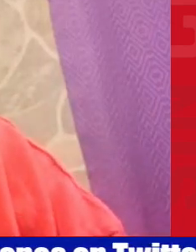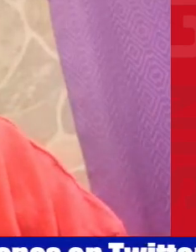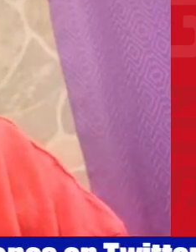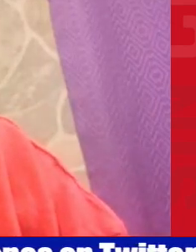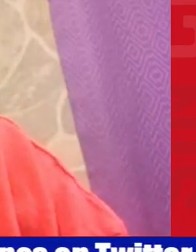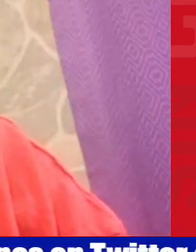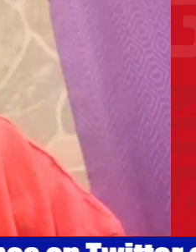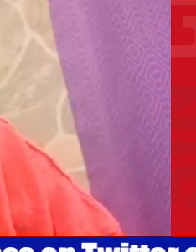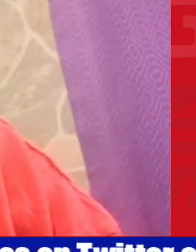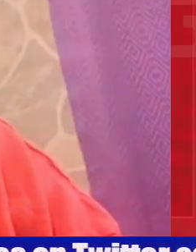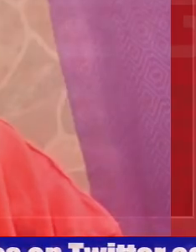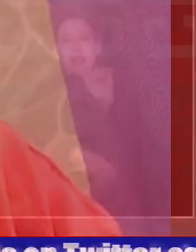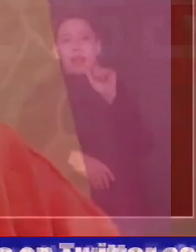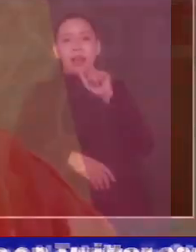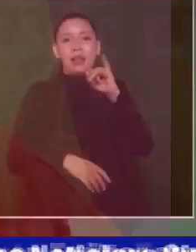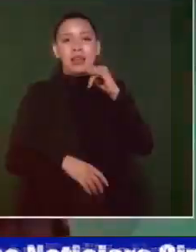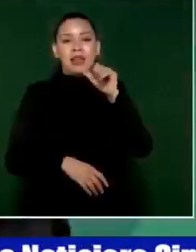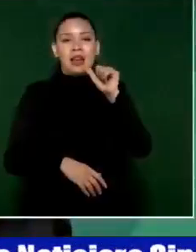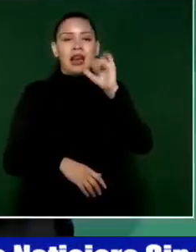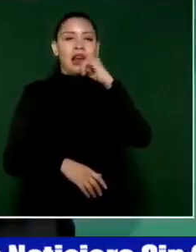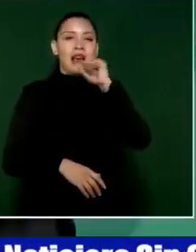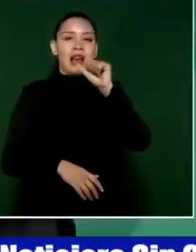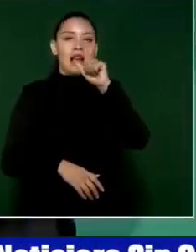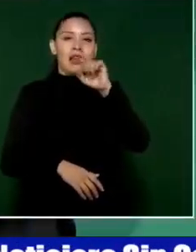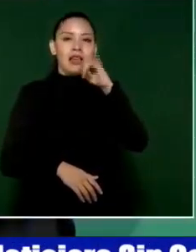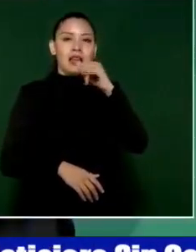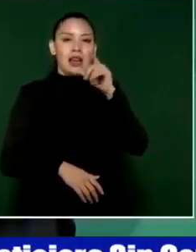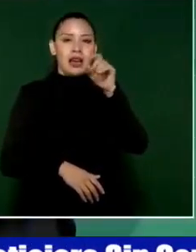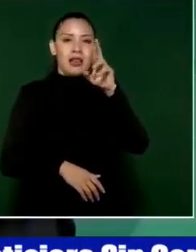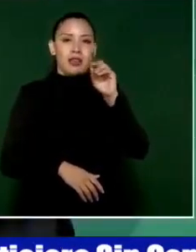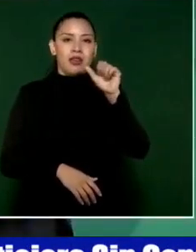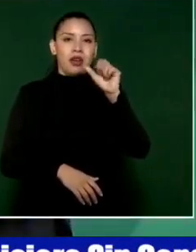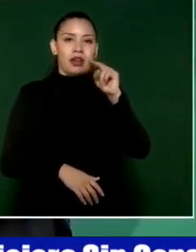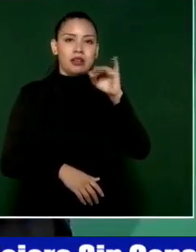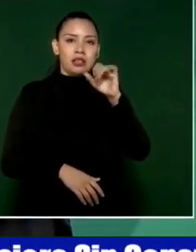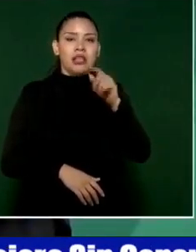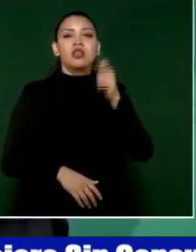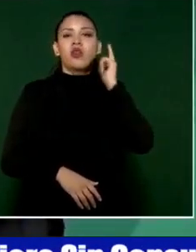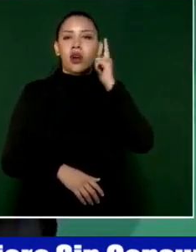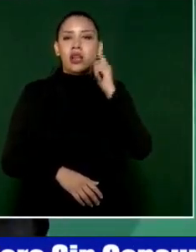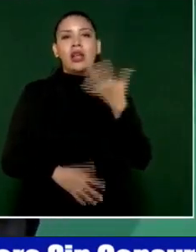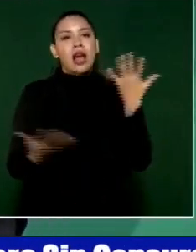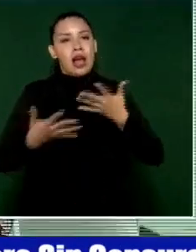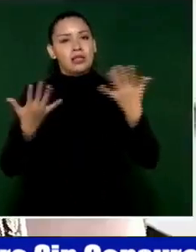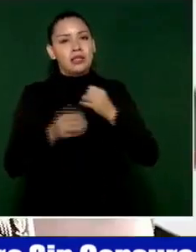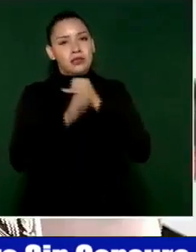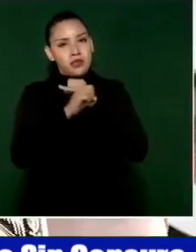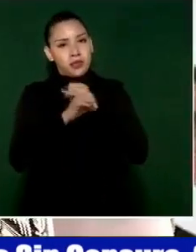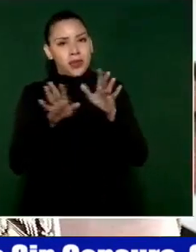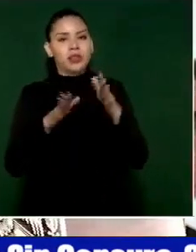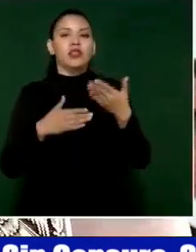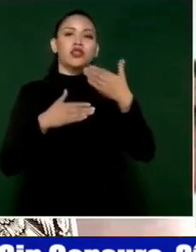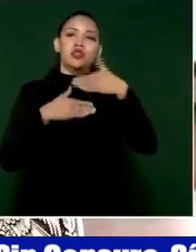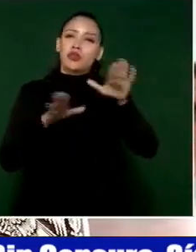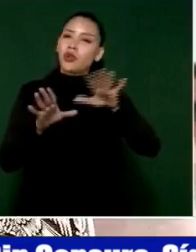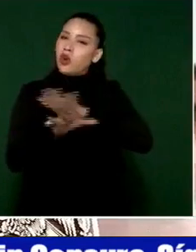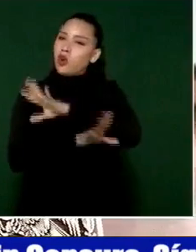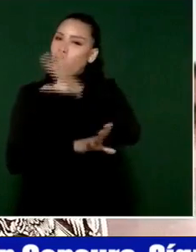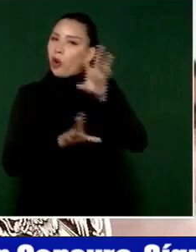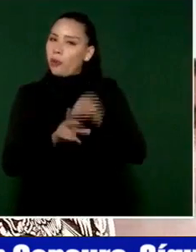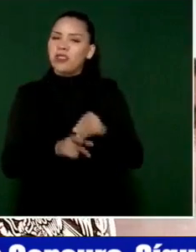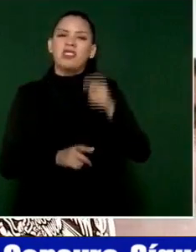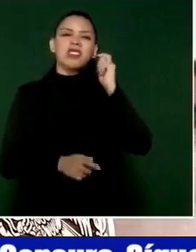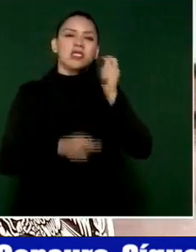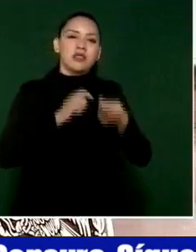los gobernadores capaces o no quieren los gobernadores enfrentar al crimen organizado como se debe. Lo ha